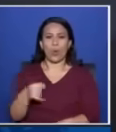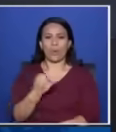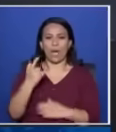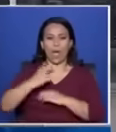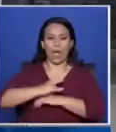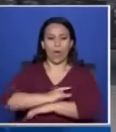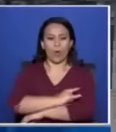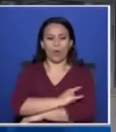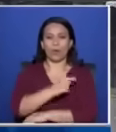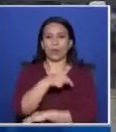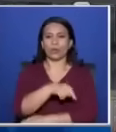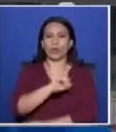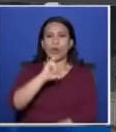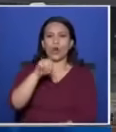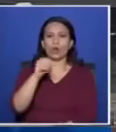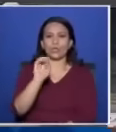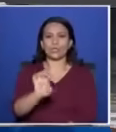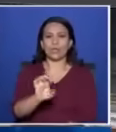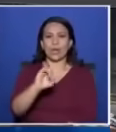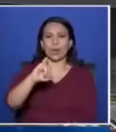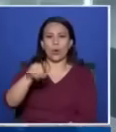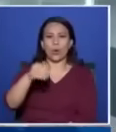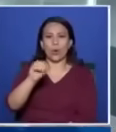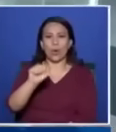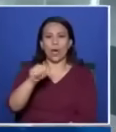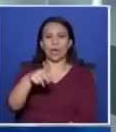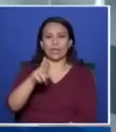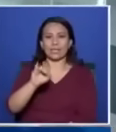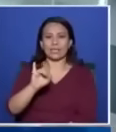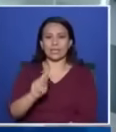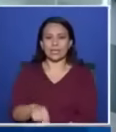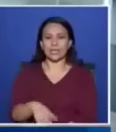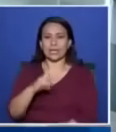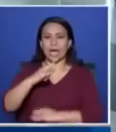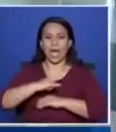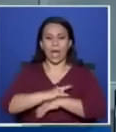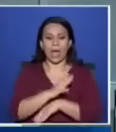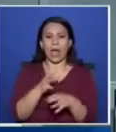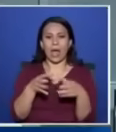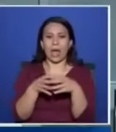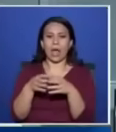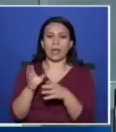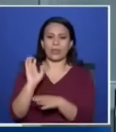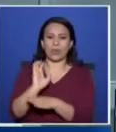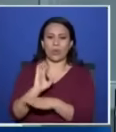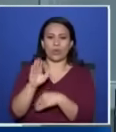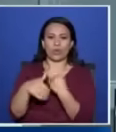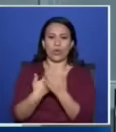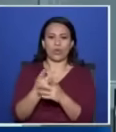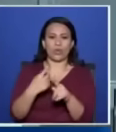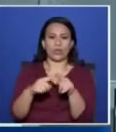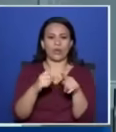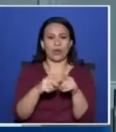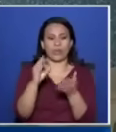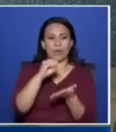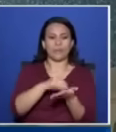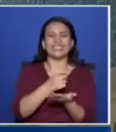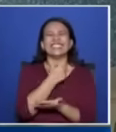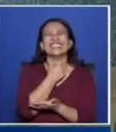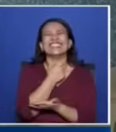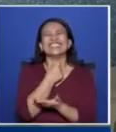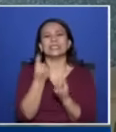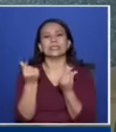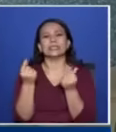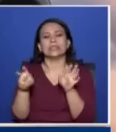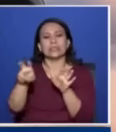en el aeropuerto José Joaquín de Olmedo. Según la Asociación de Líneas Aéreas del Ecuador, Esos valores y otros recargos encarecen los